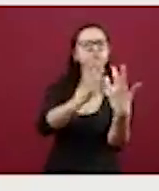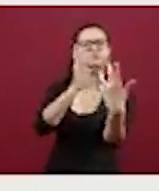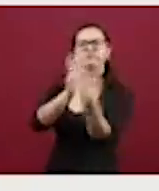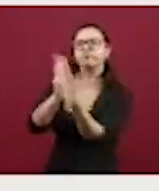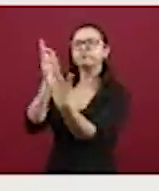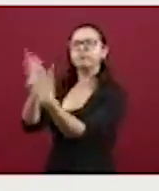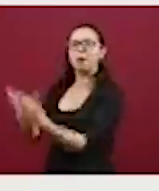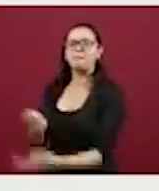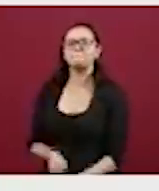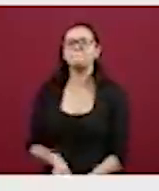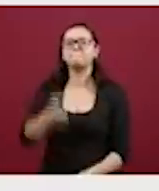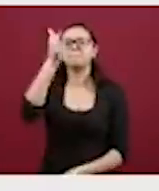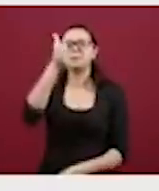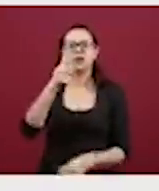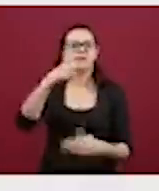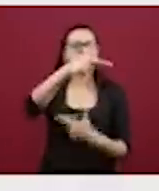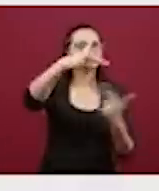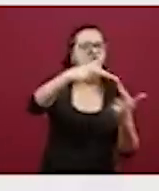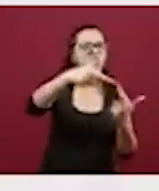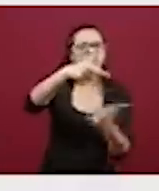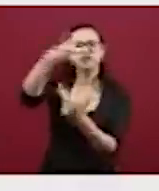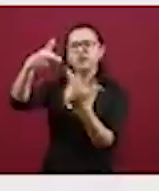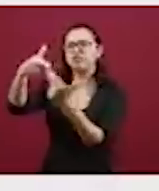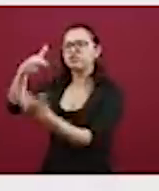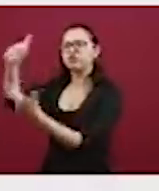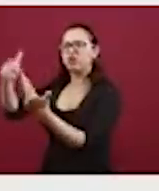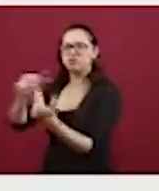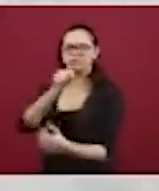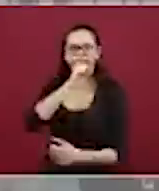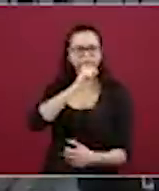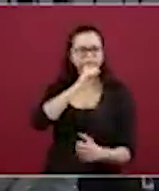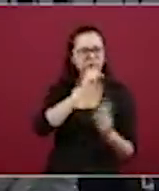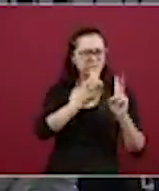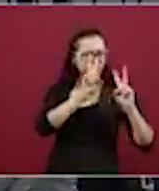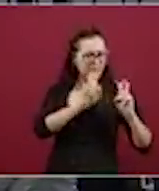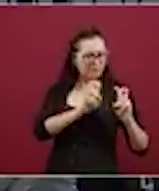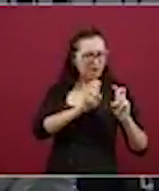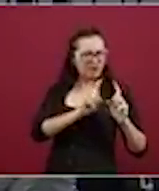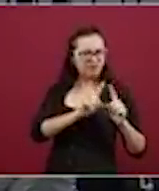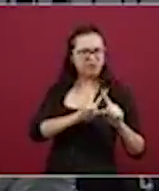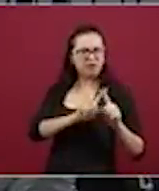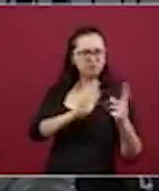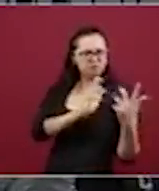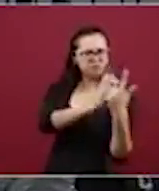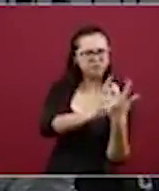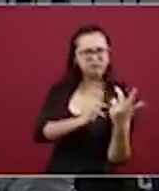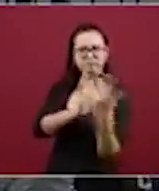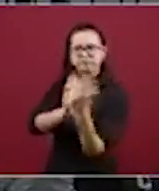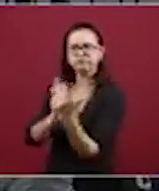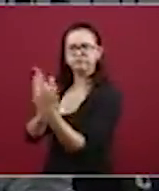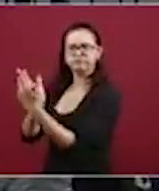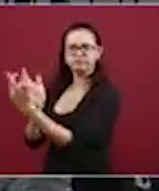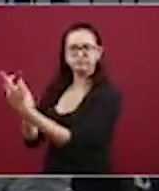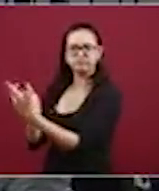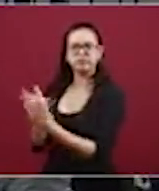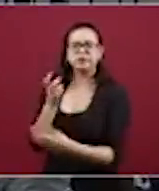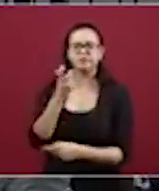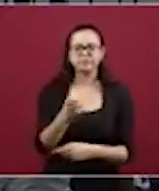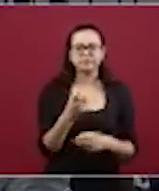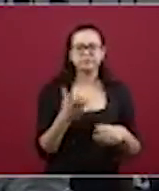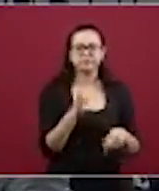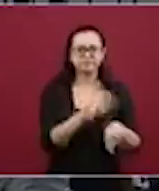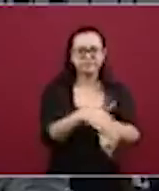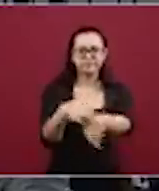contenidos y políticas por regiones. Y vamos a invitar a los actores sociales a